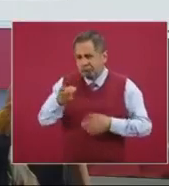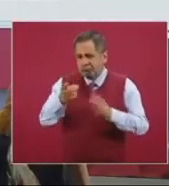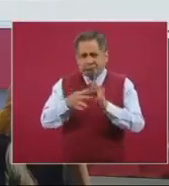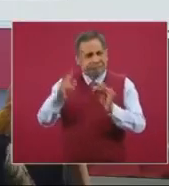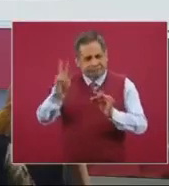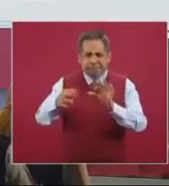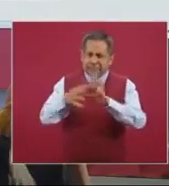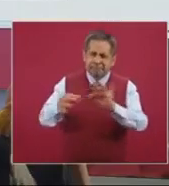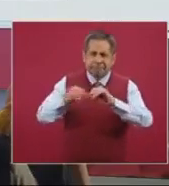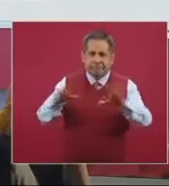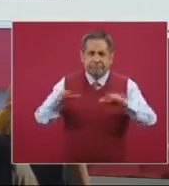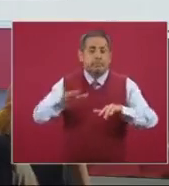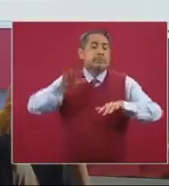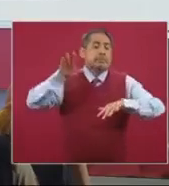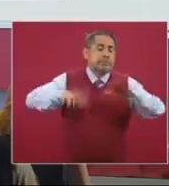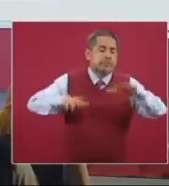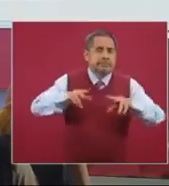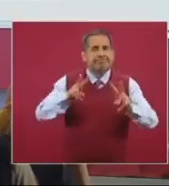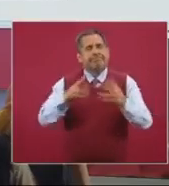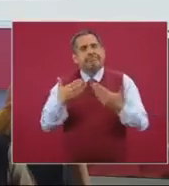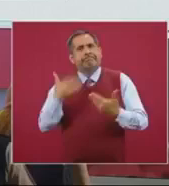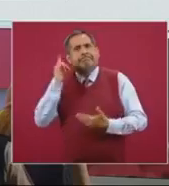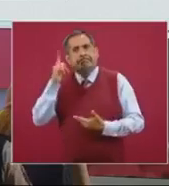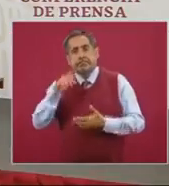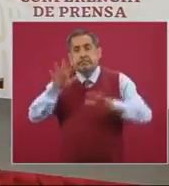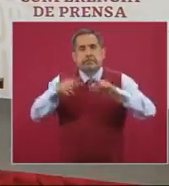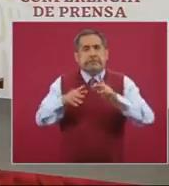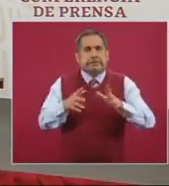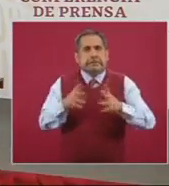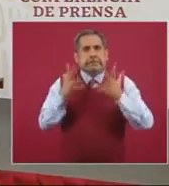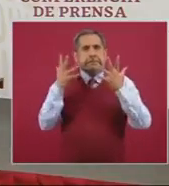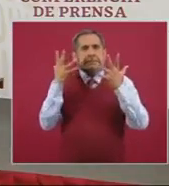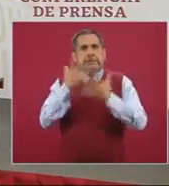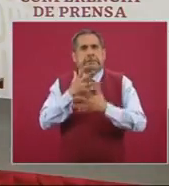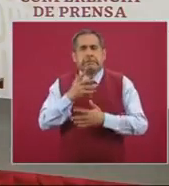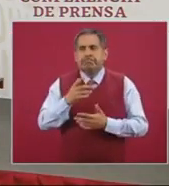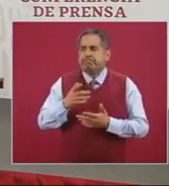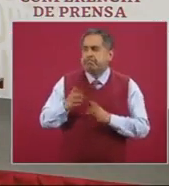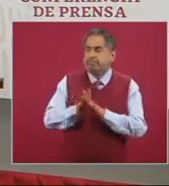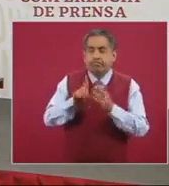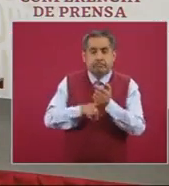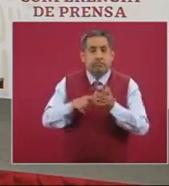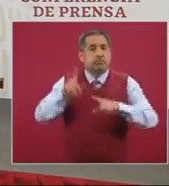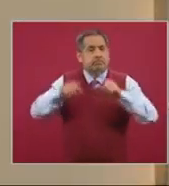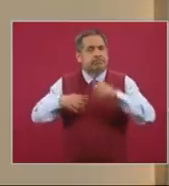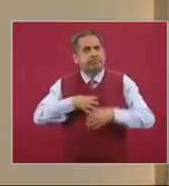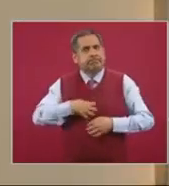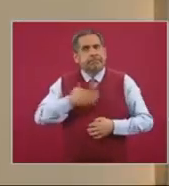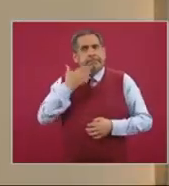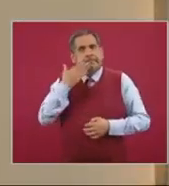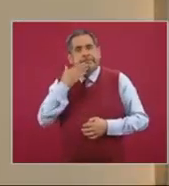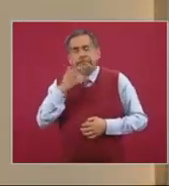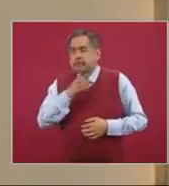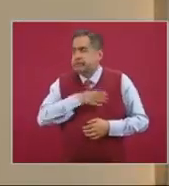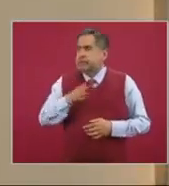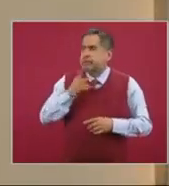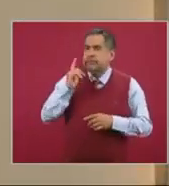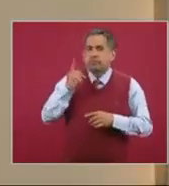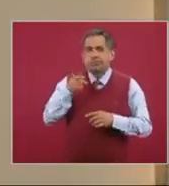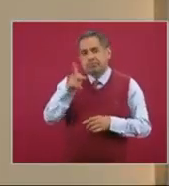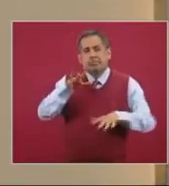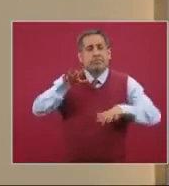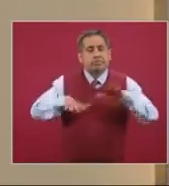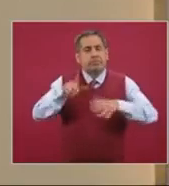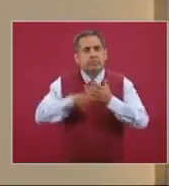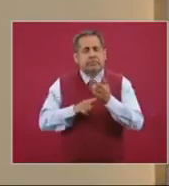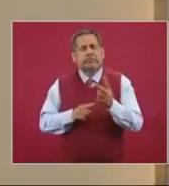es esperanzadora, a veces la verdad entusiasma porque hay motivos para celebrar éxitos. A